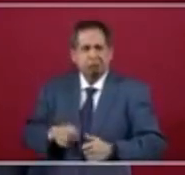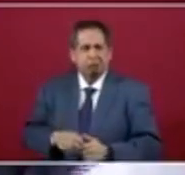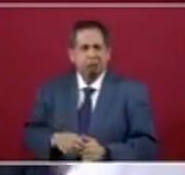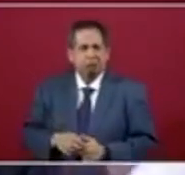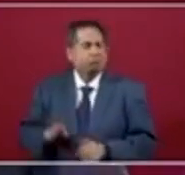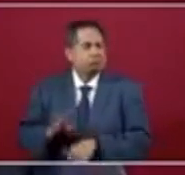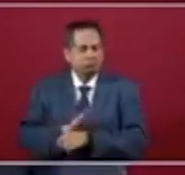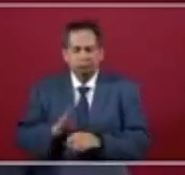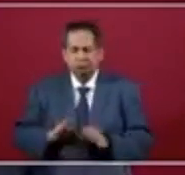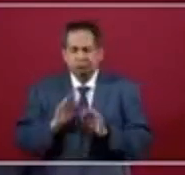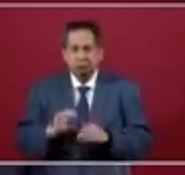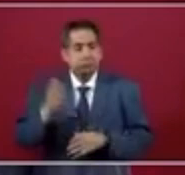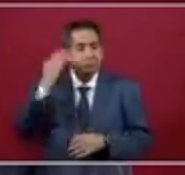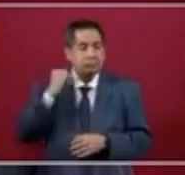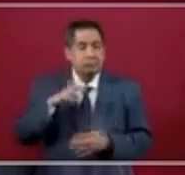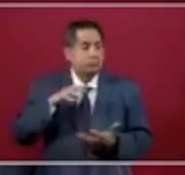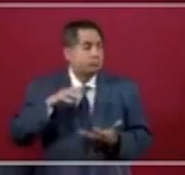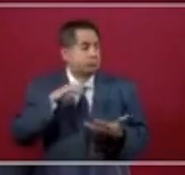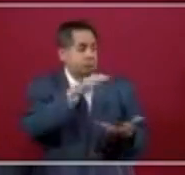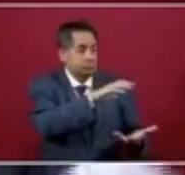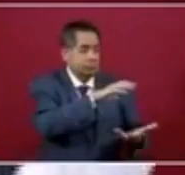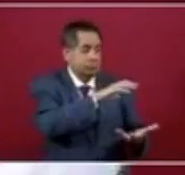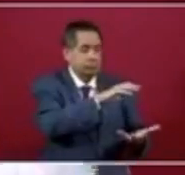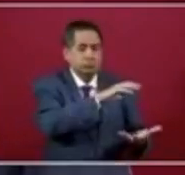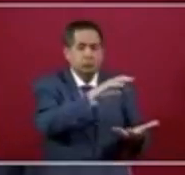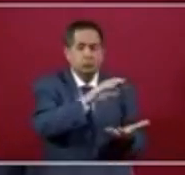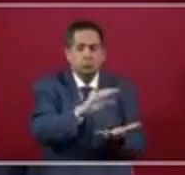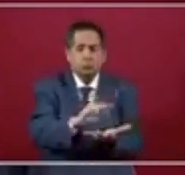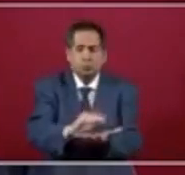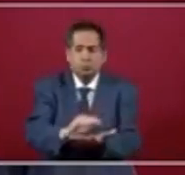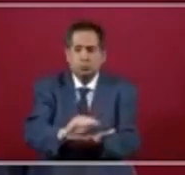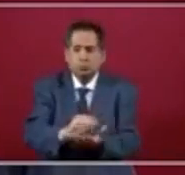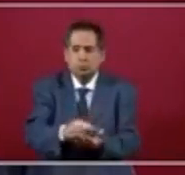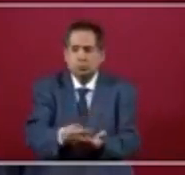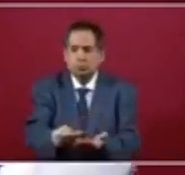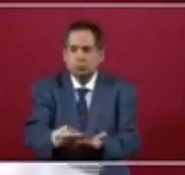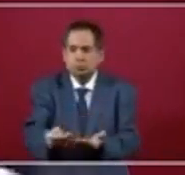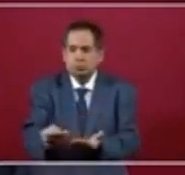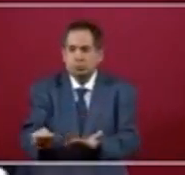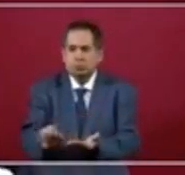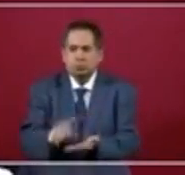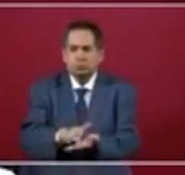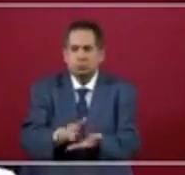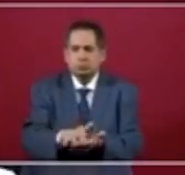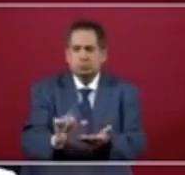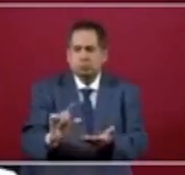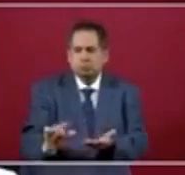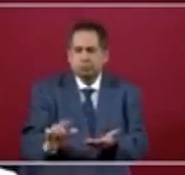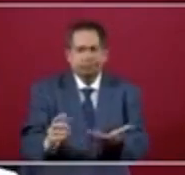porque no llegaban los apoyos a la gente.